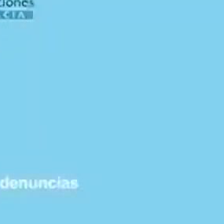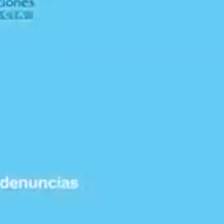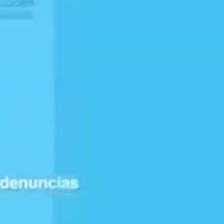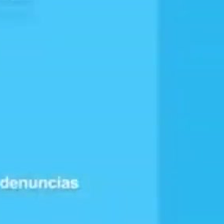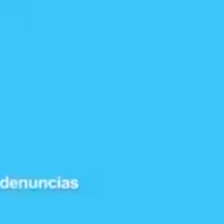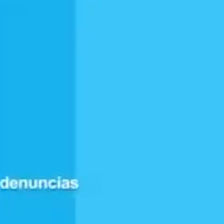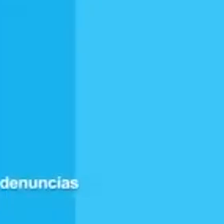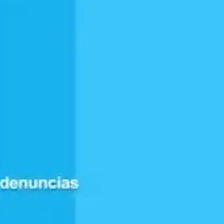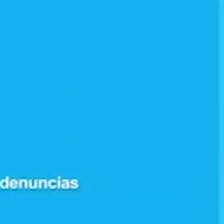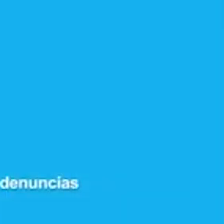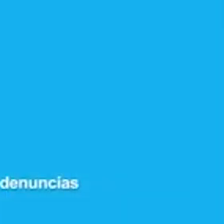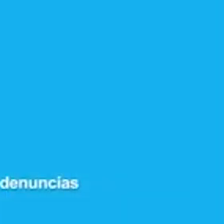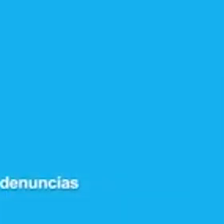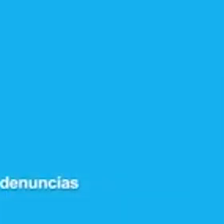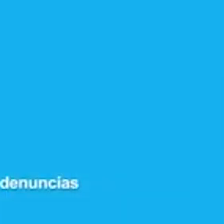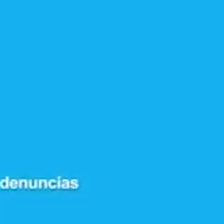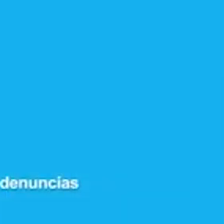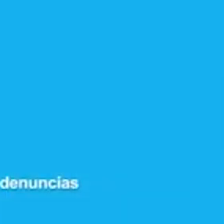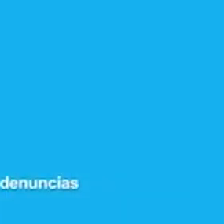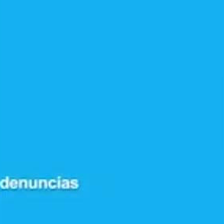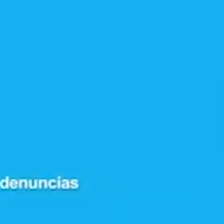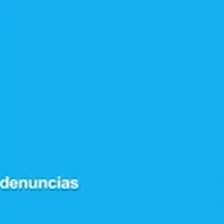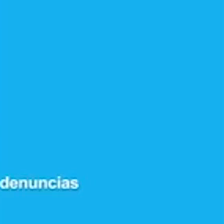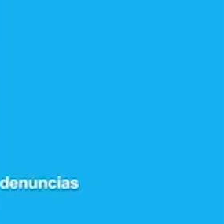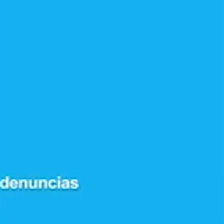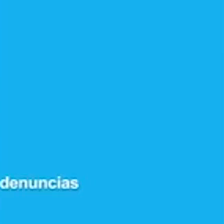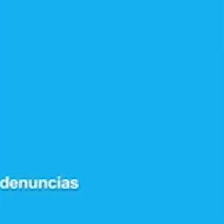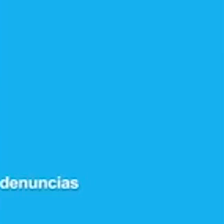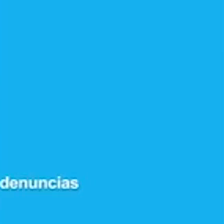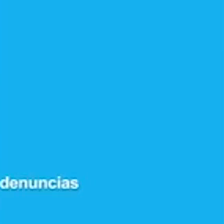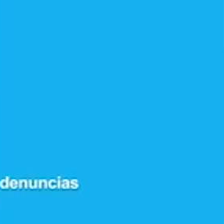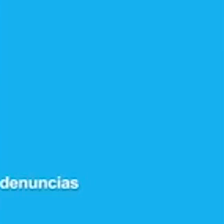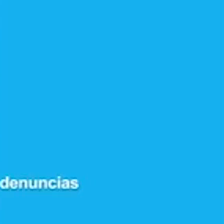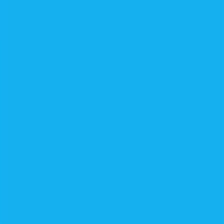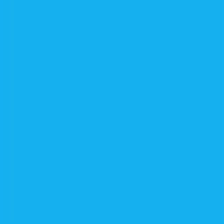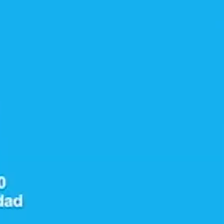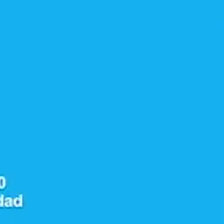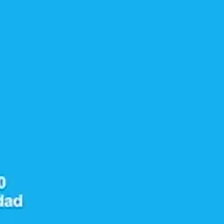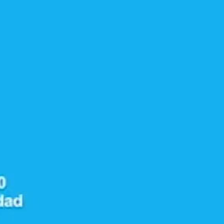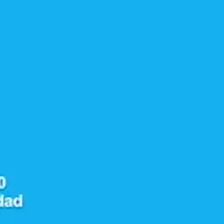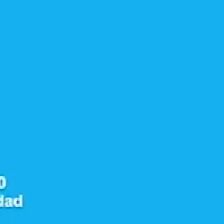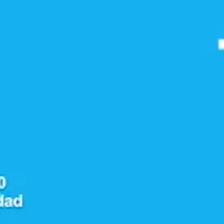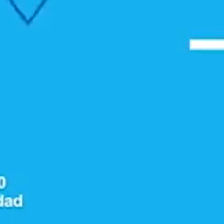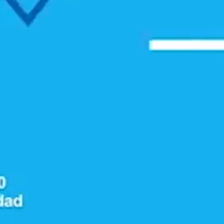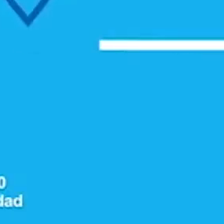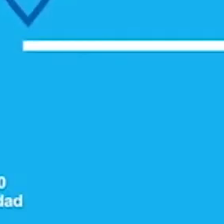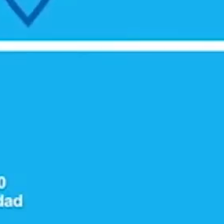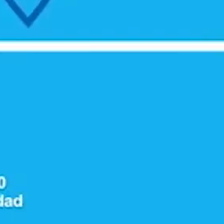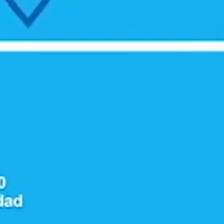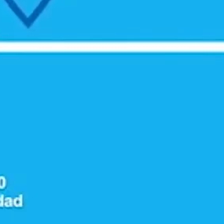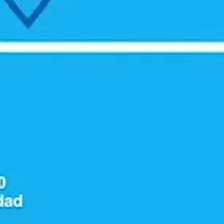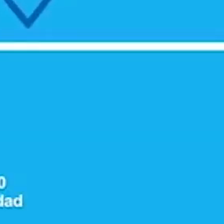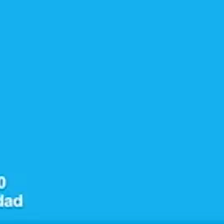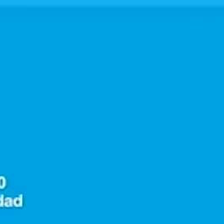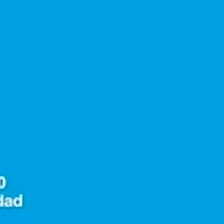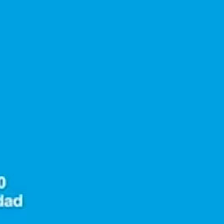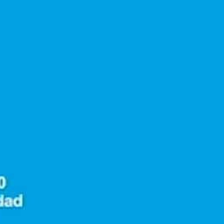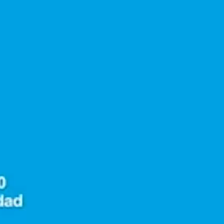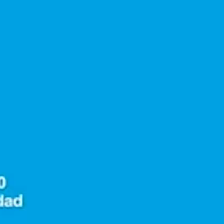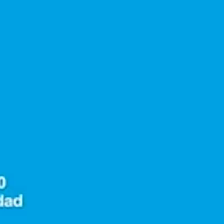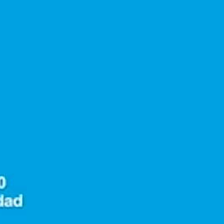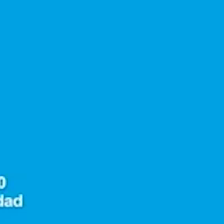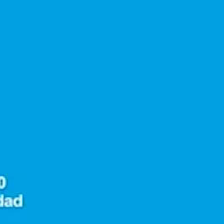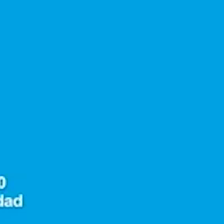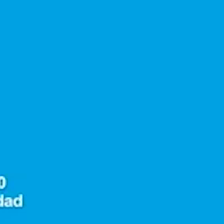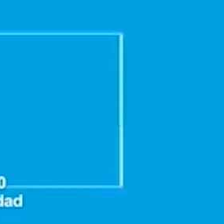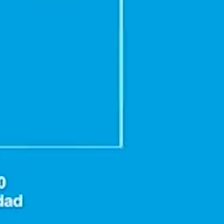El Tribunal Supremo de Elecciones facilita los siguientes medios para consultas o denuncias. Para saber su lugar de votación, envíe un mensaje de texto o llame